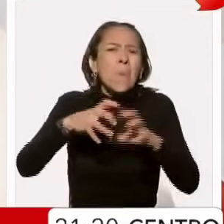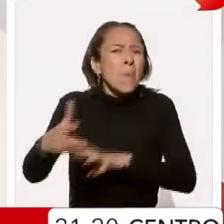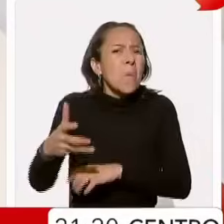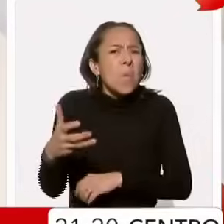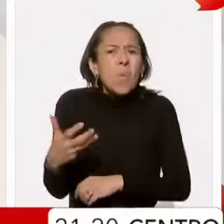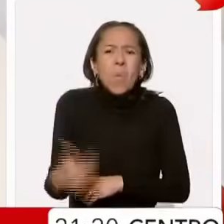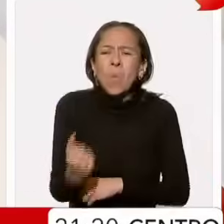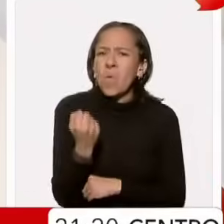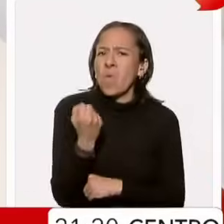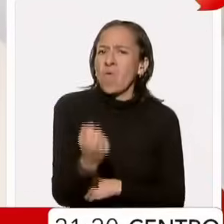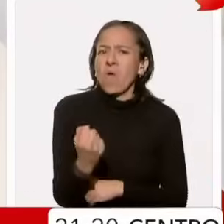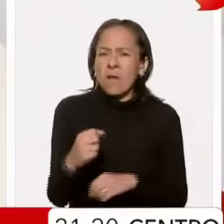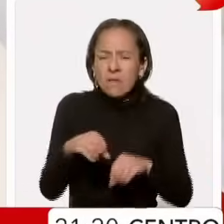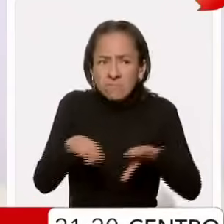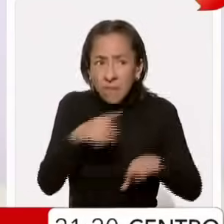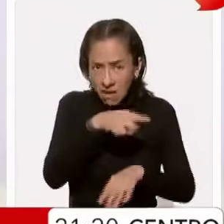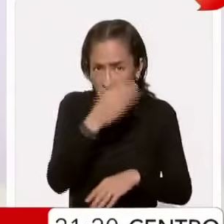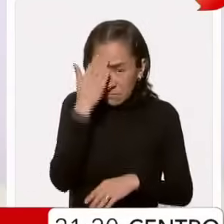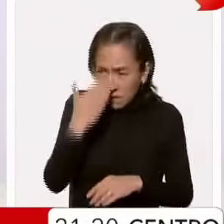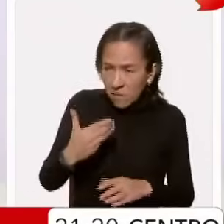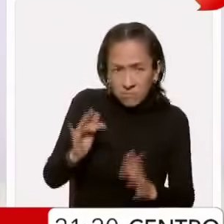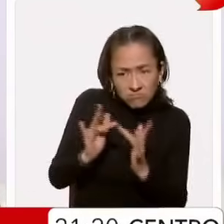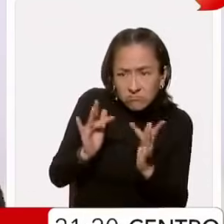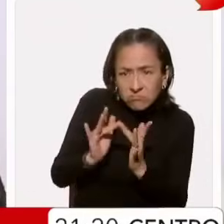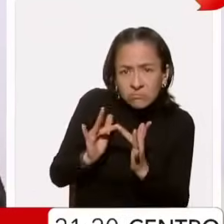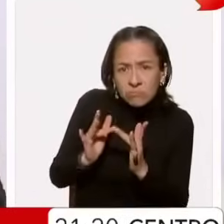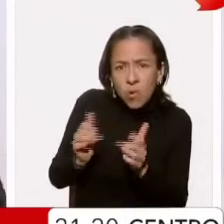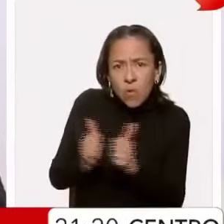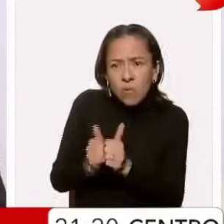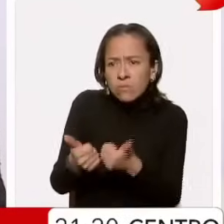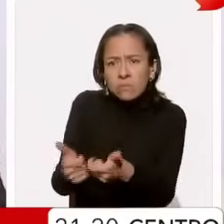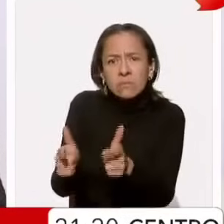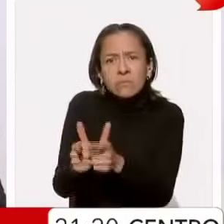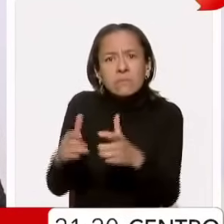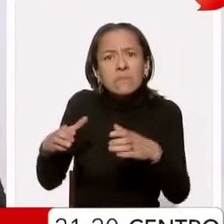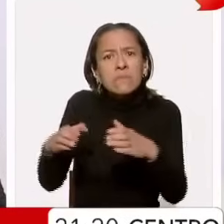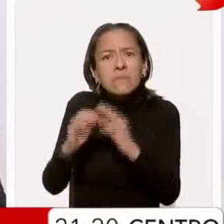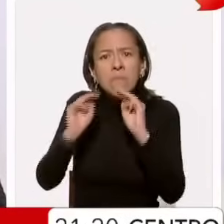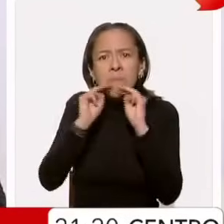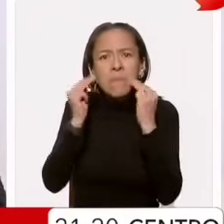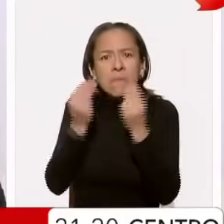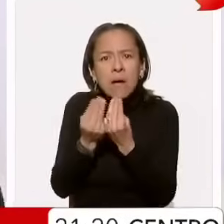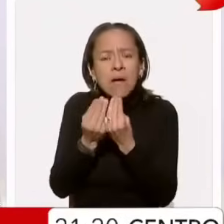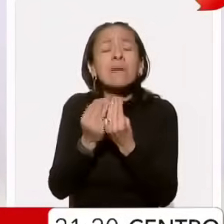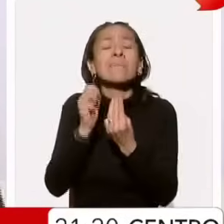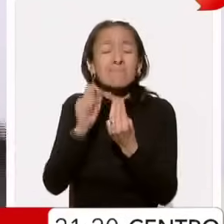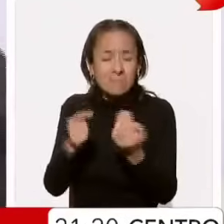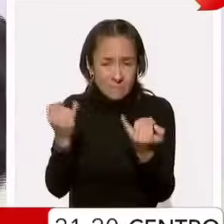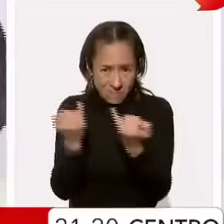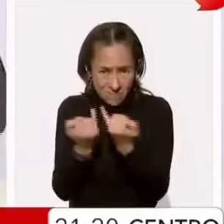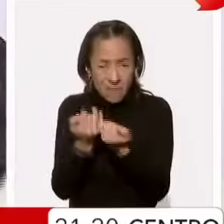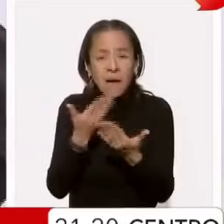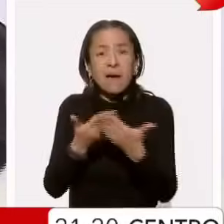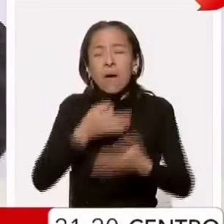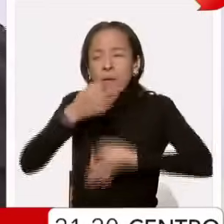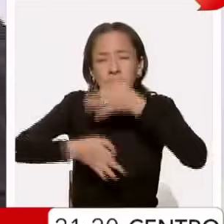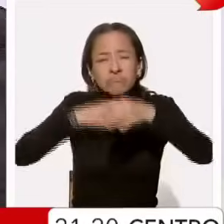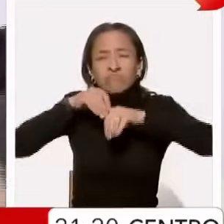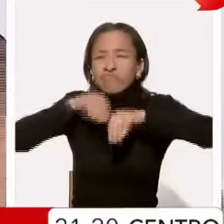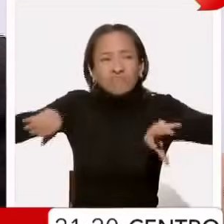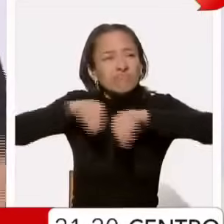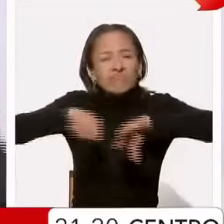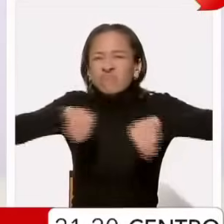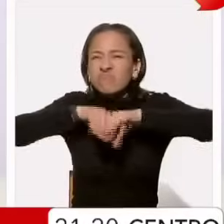tienen comunicación con los grupos criminales y además están con toda esta campaña sucia, que ahora ya no nada más es que pongas, que